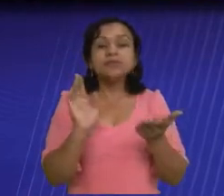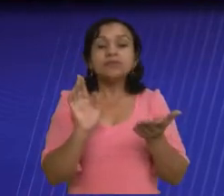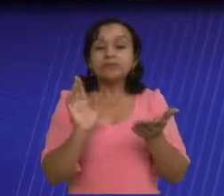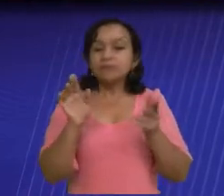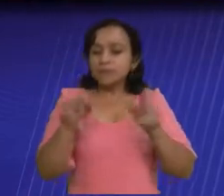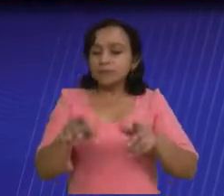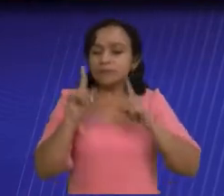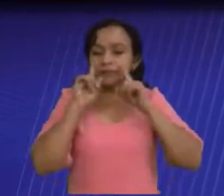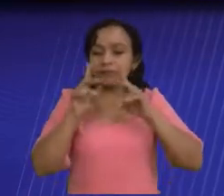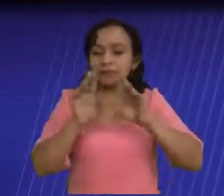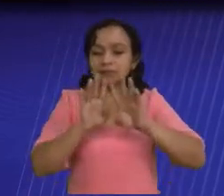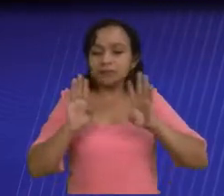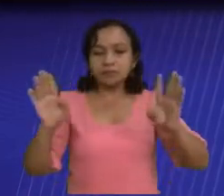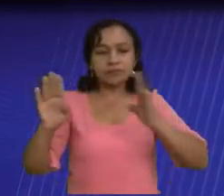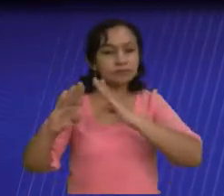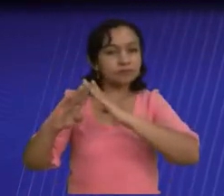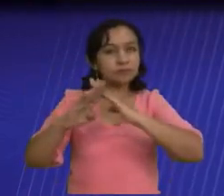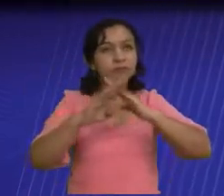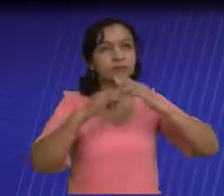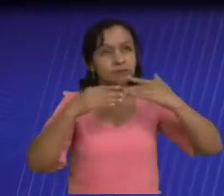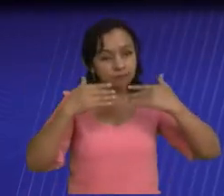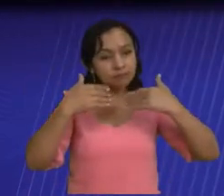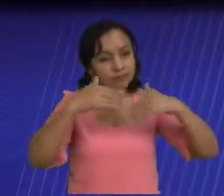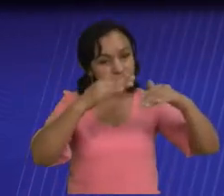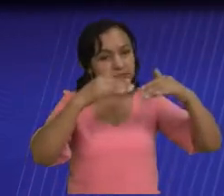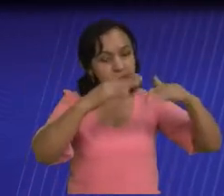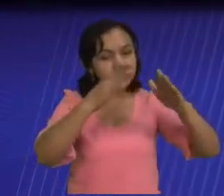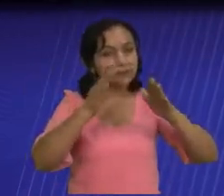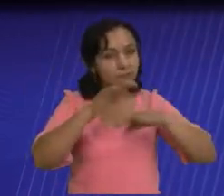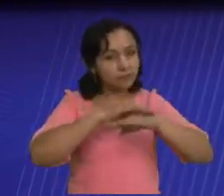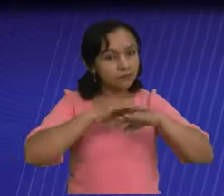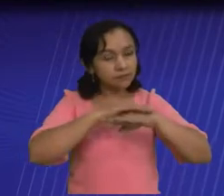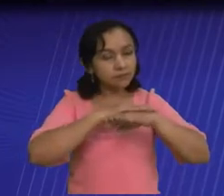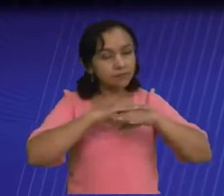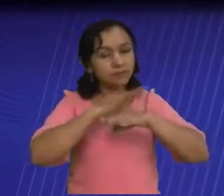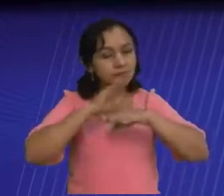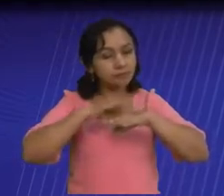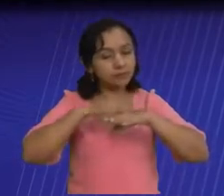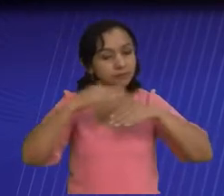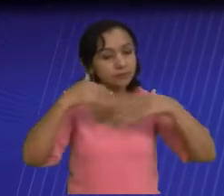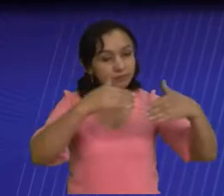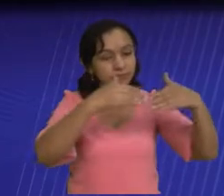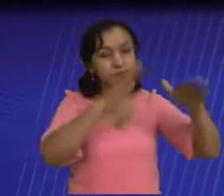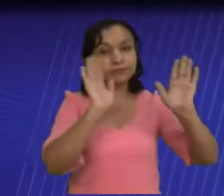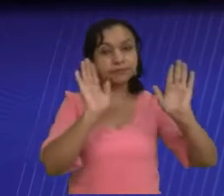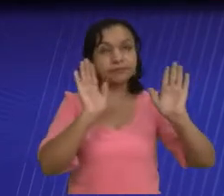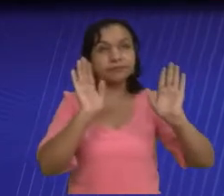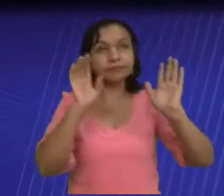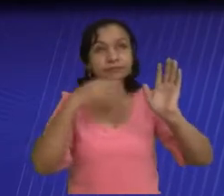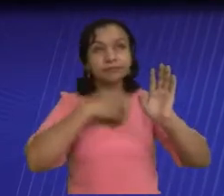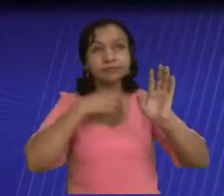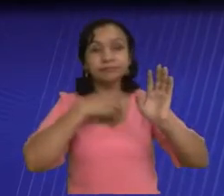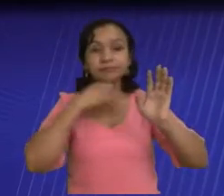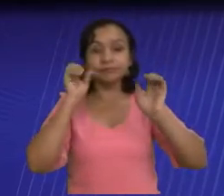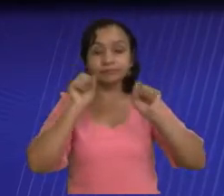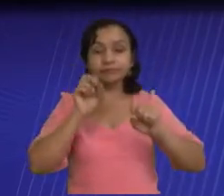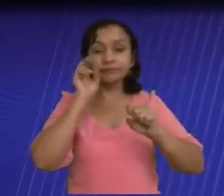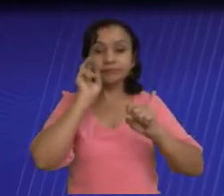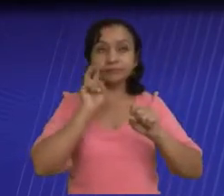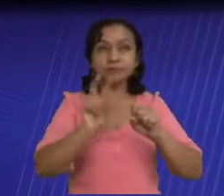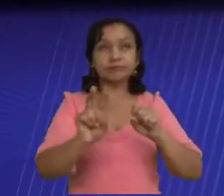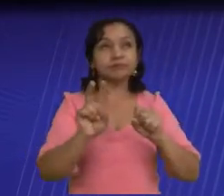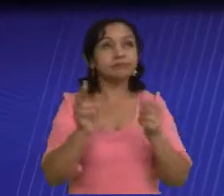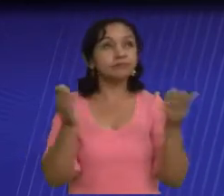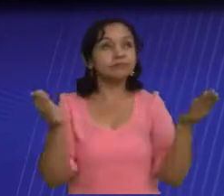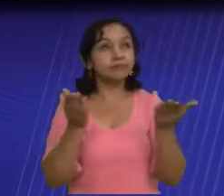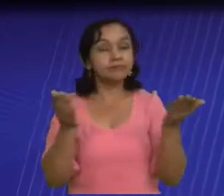acordonando la zona, nos están diciendo pues que salgamos por una orientación para ellos determinar